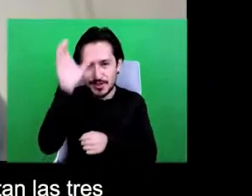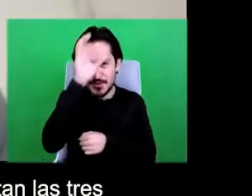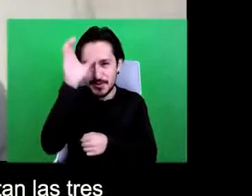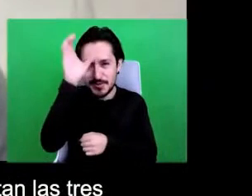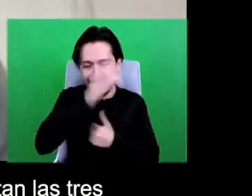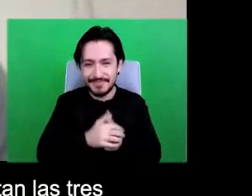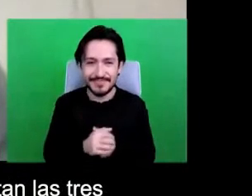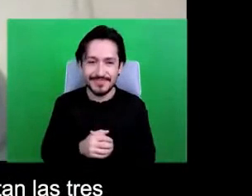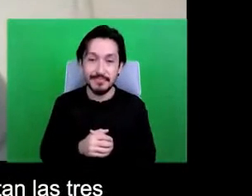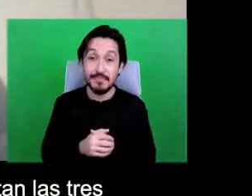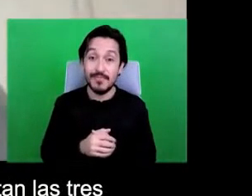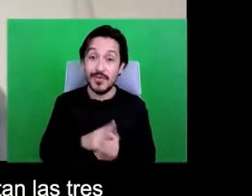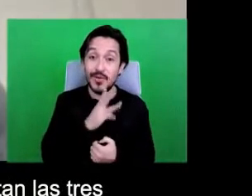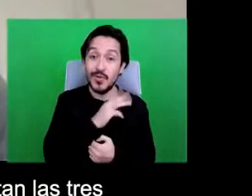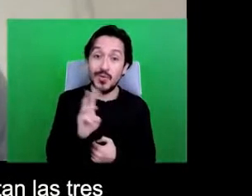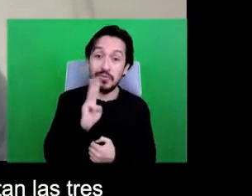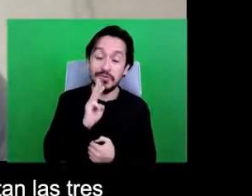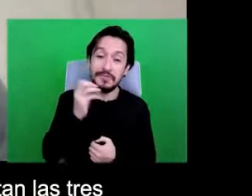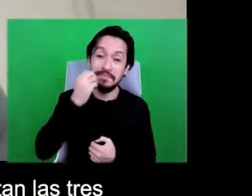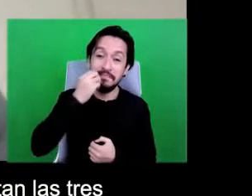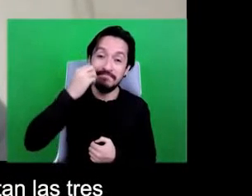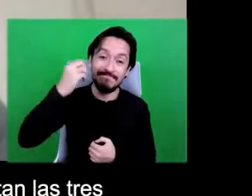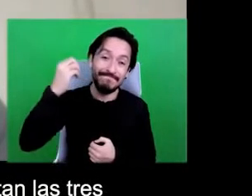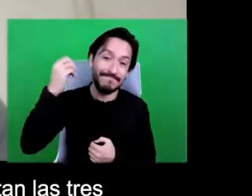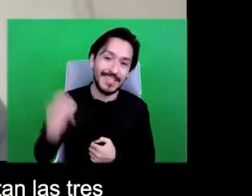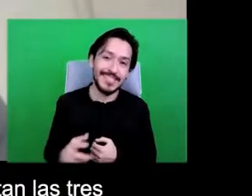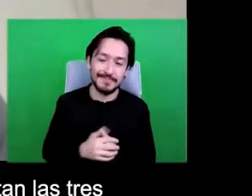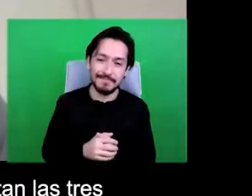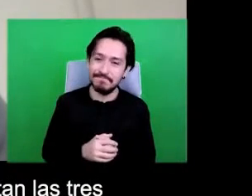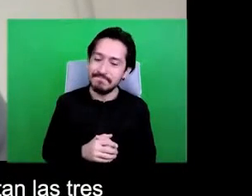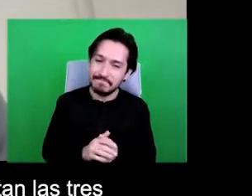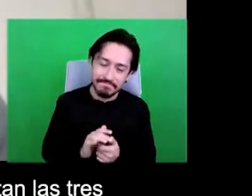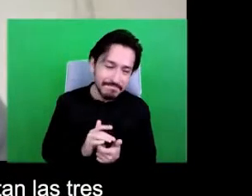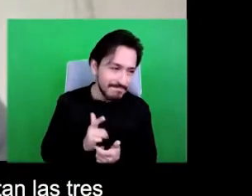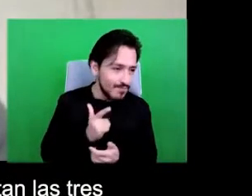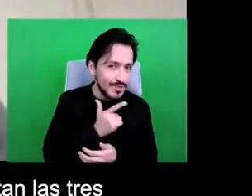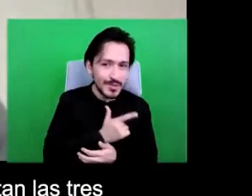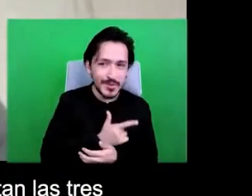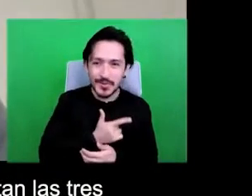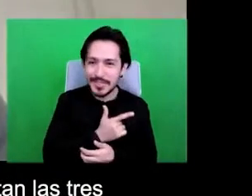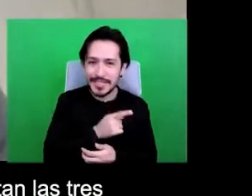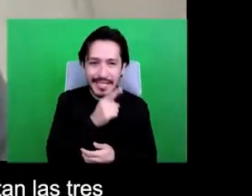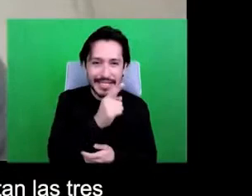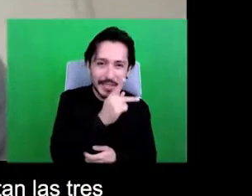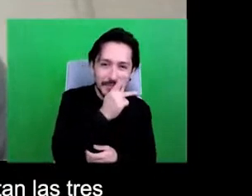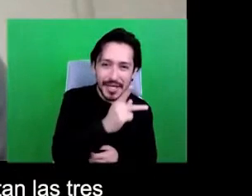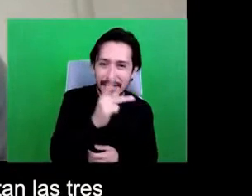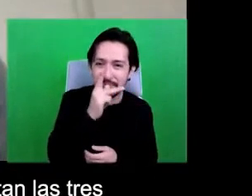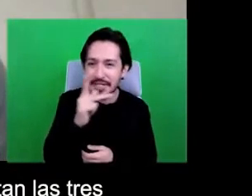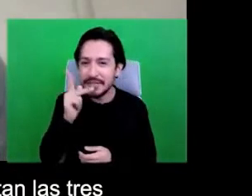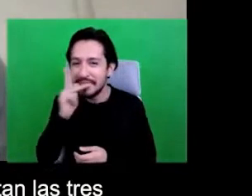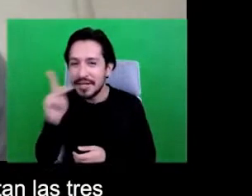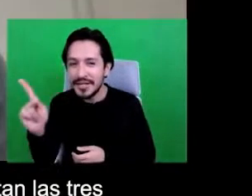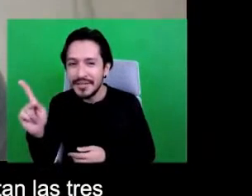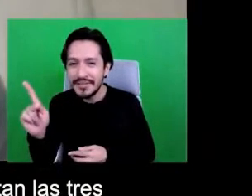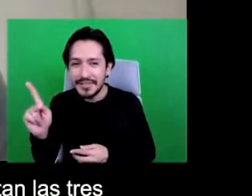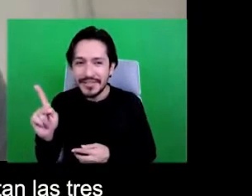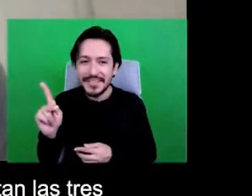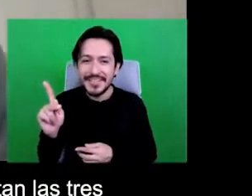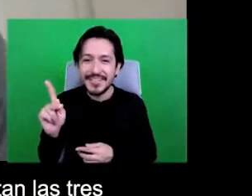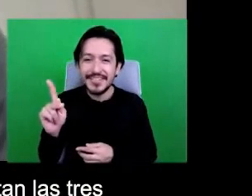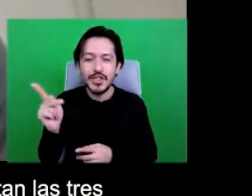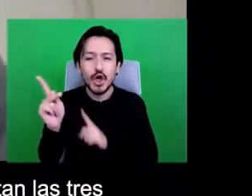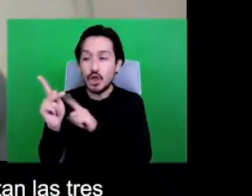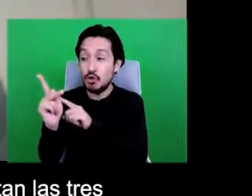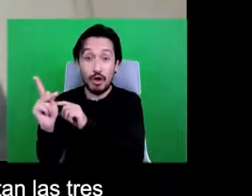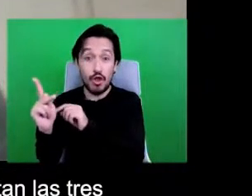Wow. Padrísimo, me encanta cómo cierran, me encantan las tres palabras que eligieron. Pati, te lo voy a tomar por vano, aunque fueron